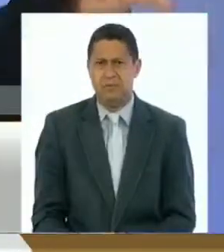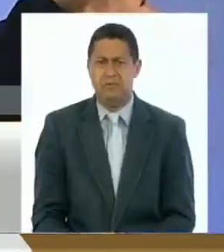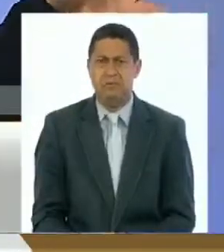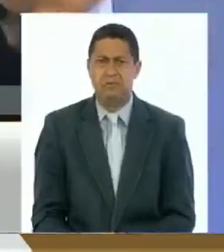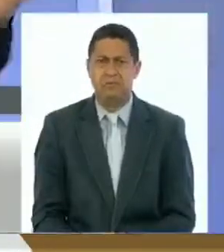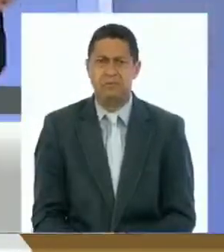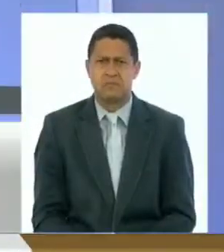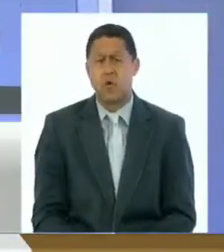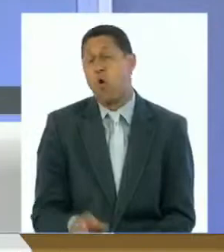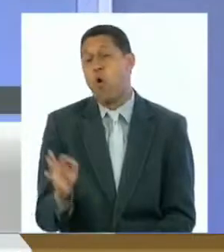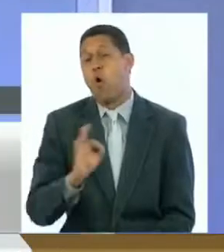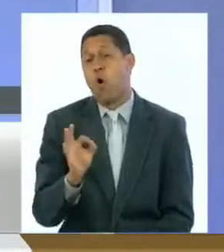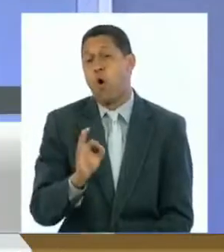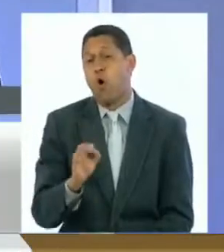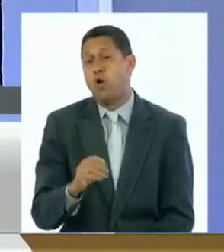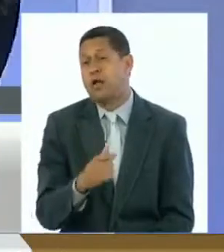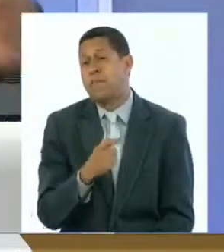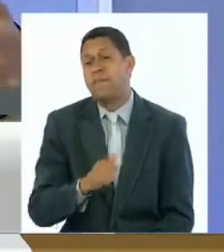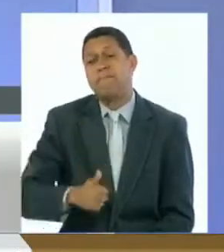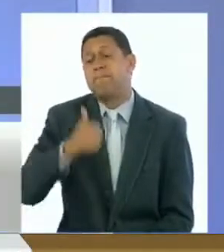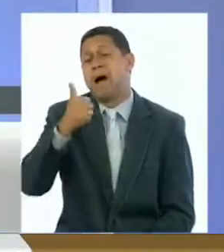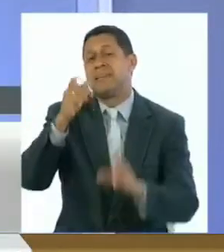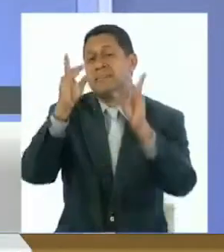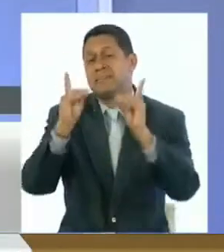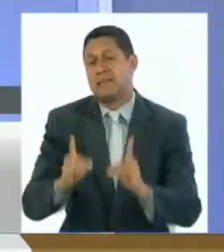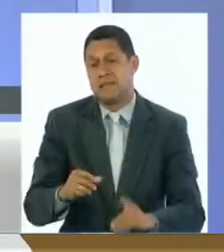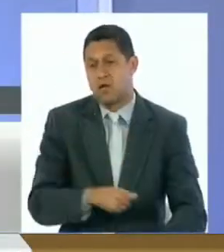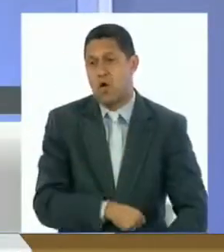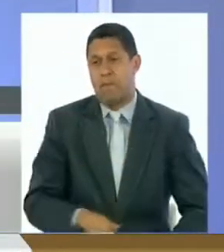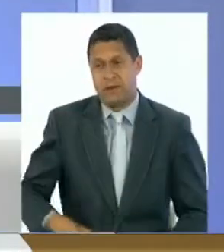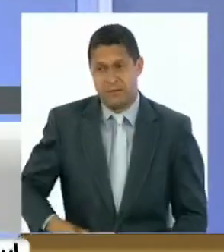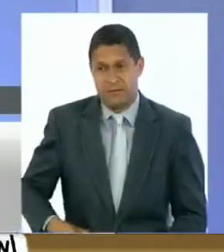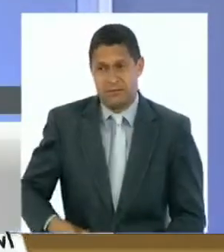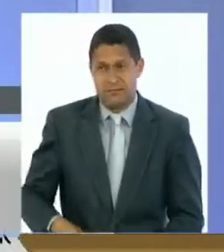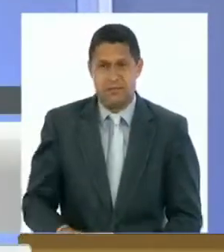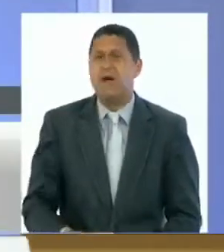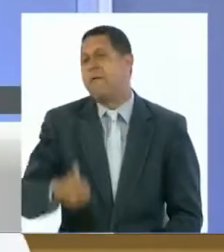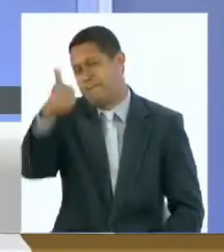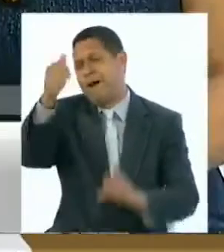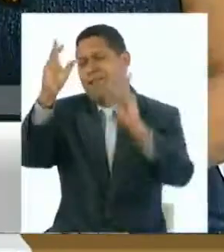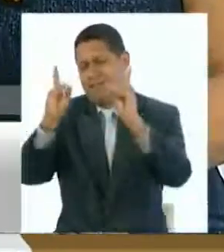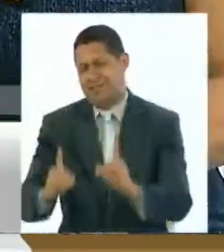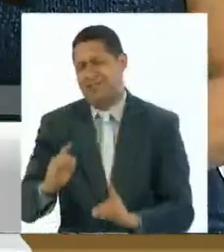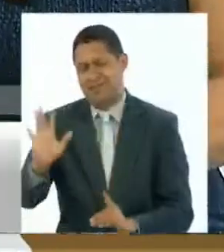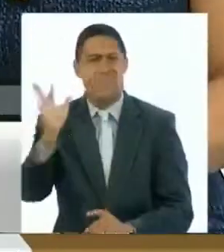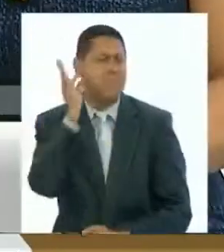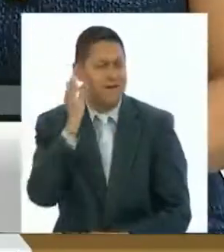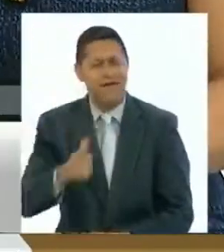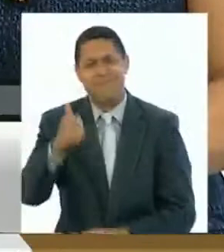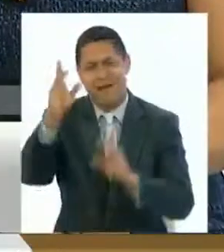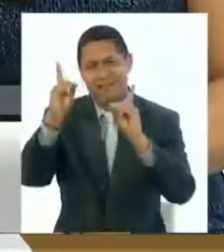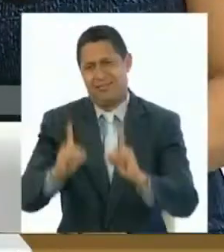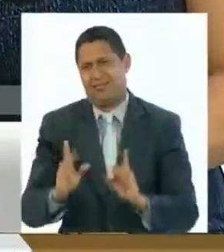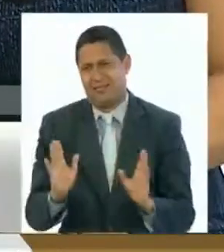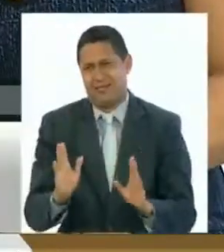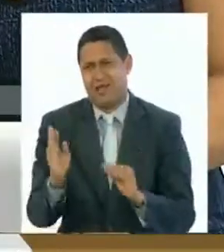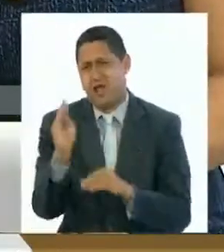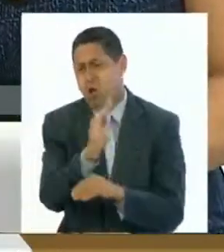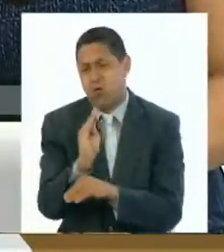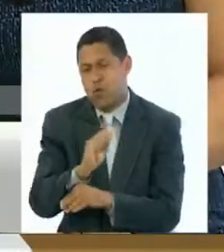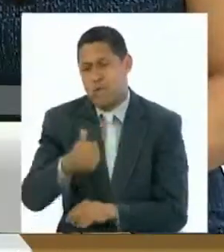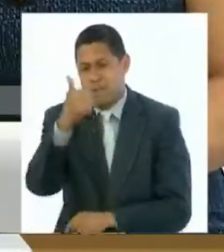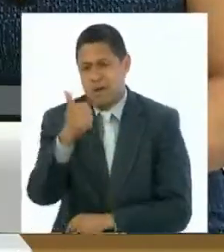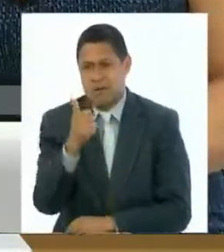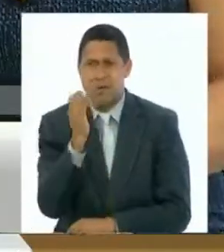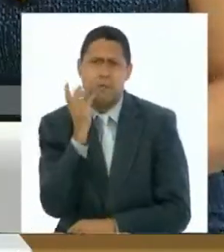incidencia de mujeres, o es que son las que más deciden en realizarse esta operación? Sí, son las que más deciden. Las mujeres, sí, en términos generales se cuidan mucho más. Uh-huh.